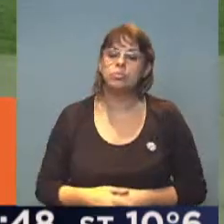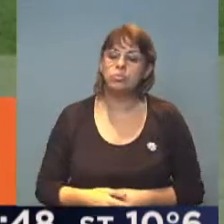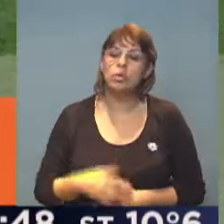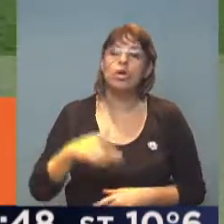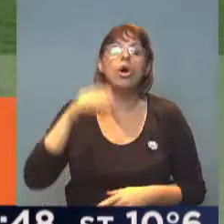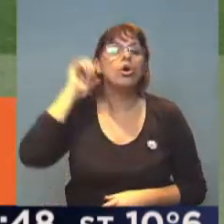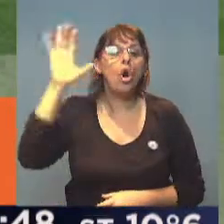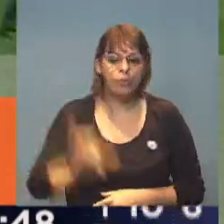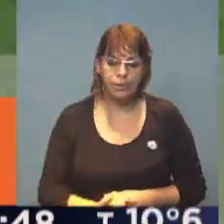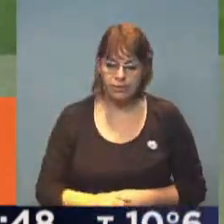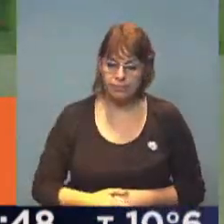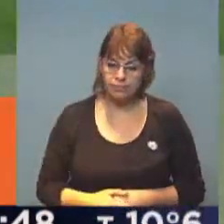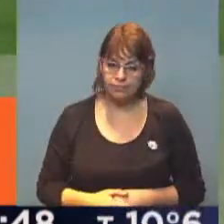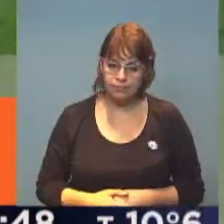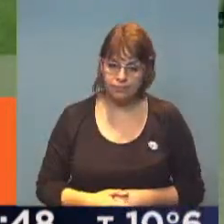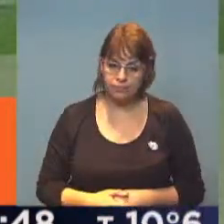Brian Gómez